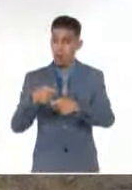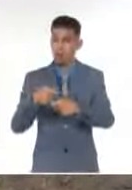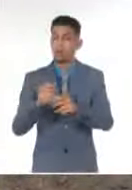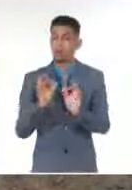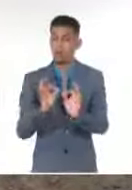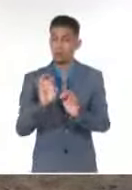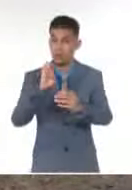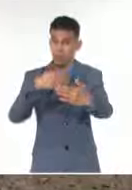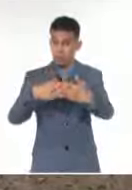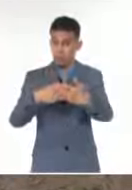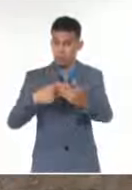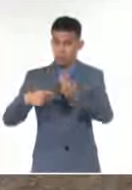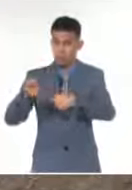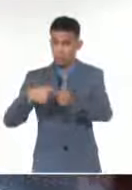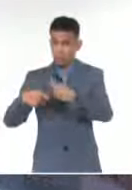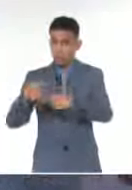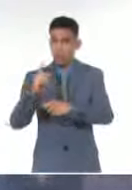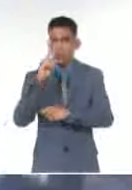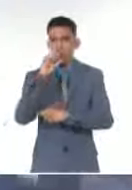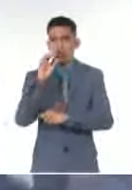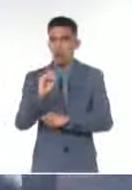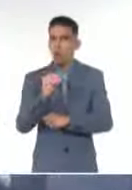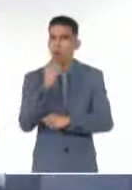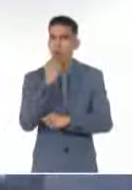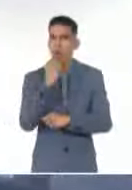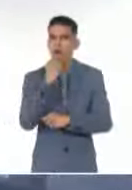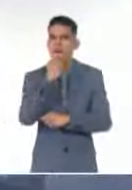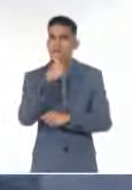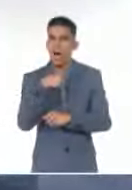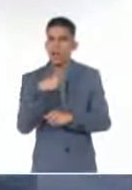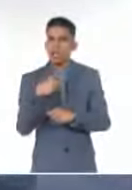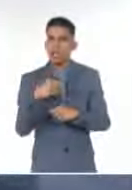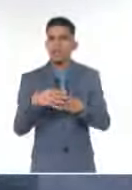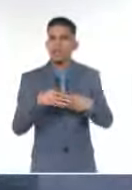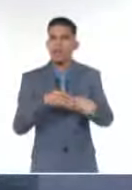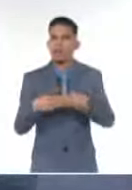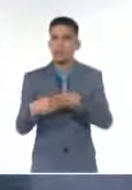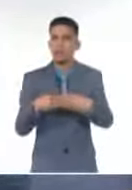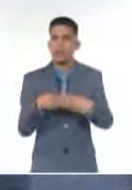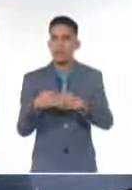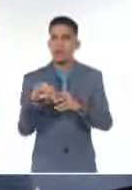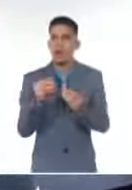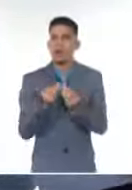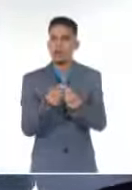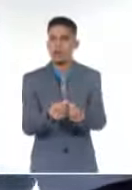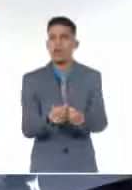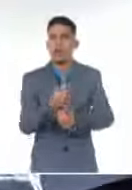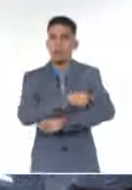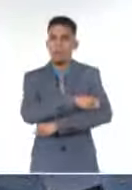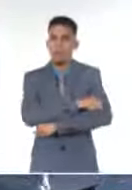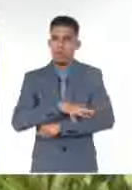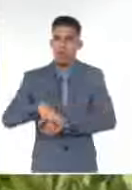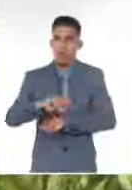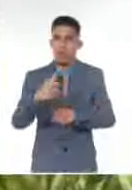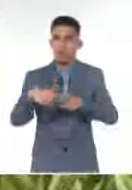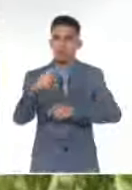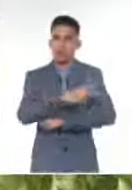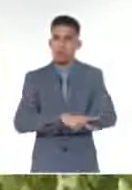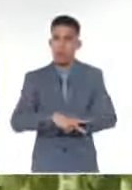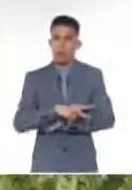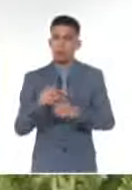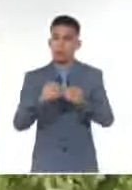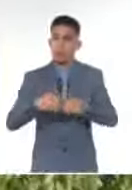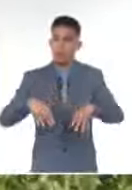empresas exportadoras no están facilitándoles que sus productos lleguen a los clientes en el exterior. Situación que el